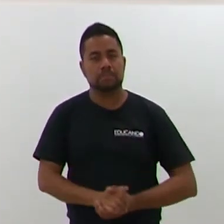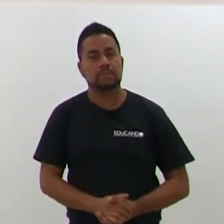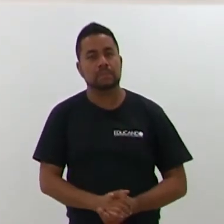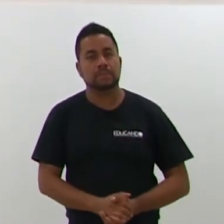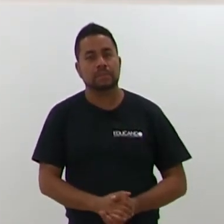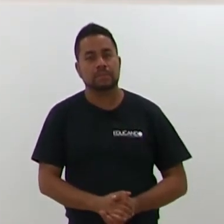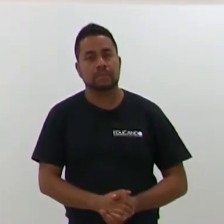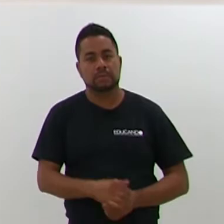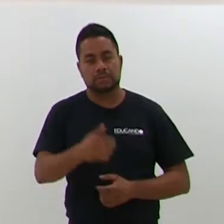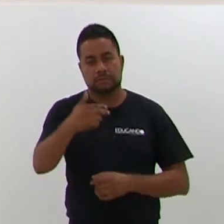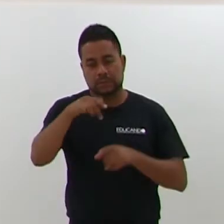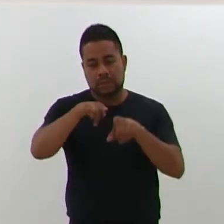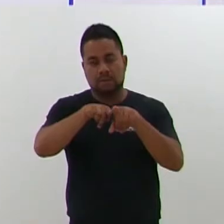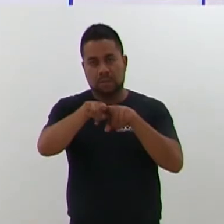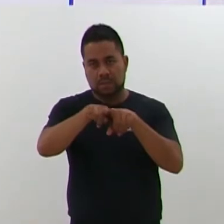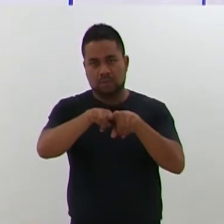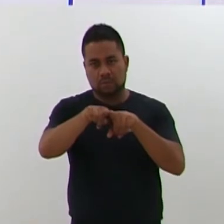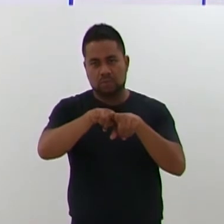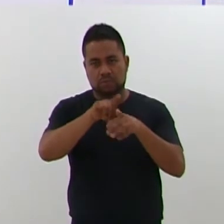Hermano.